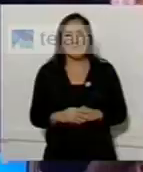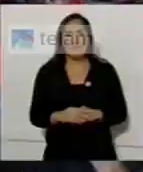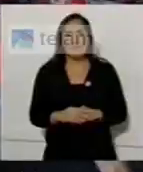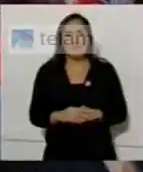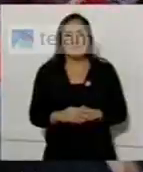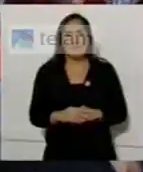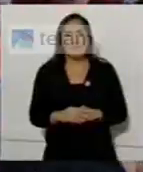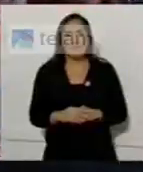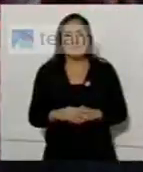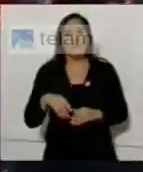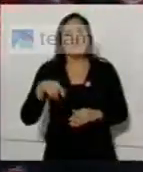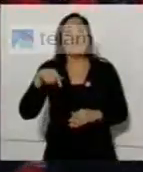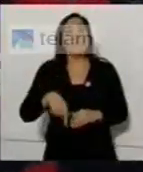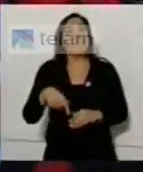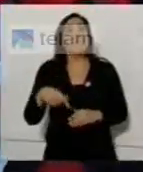En este nuevo